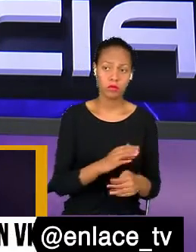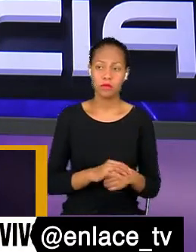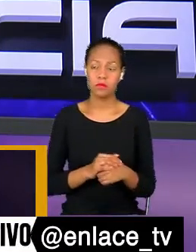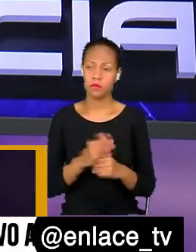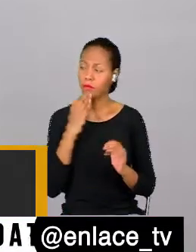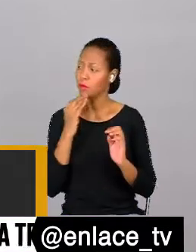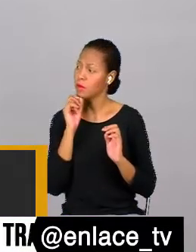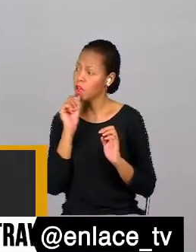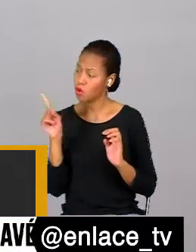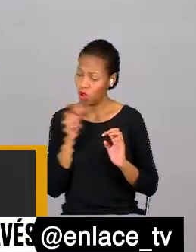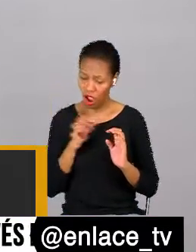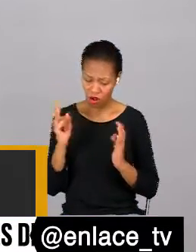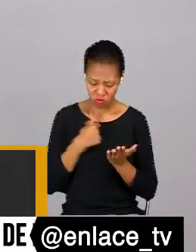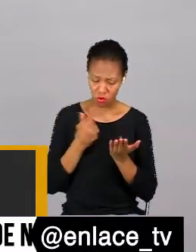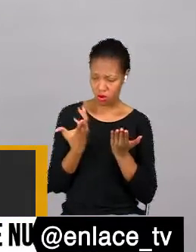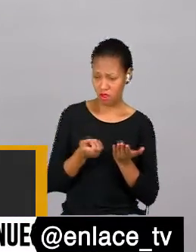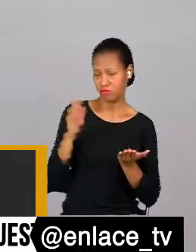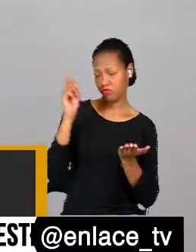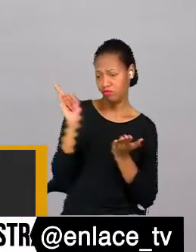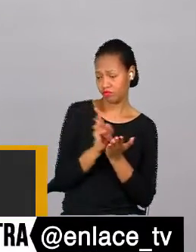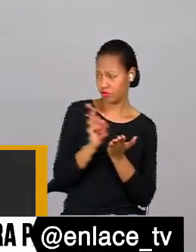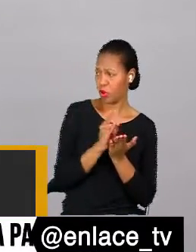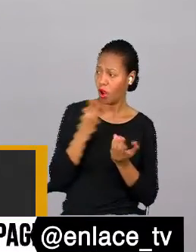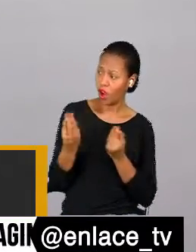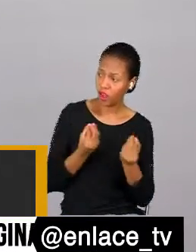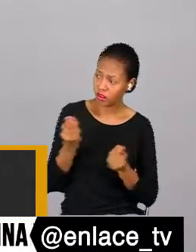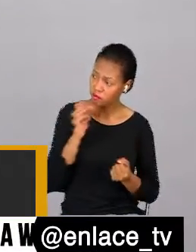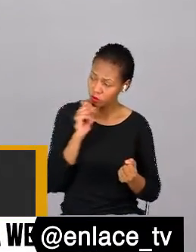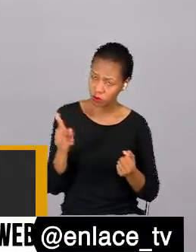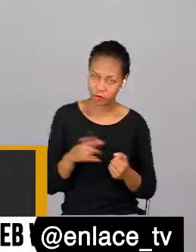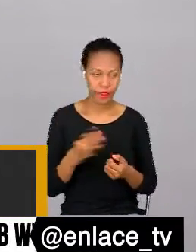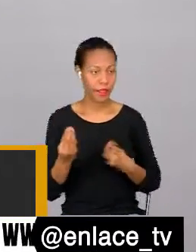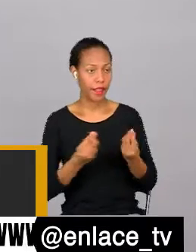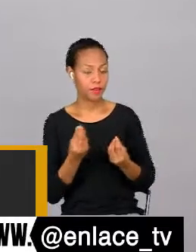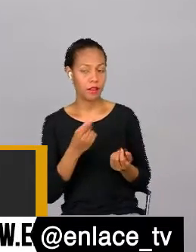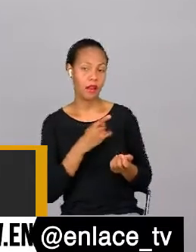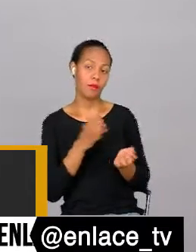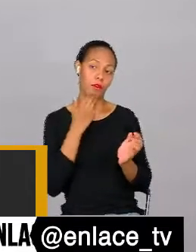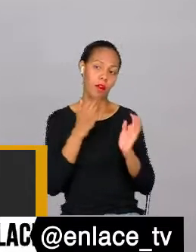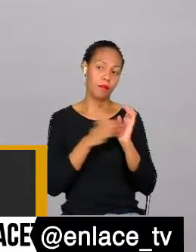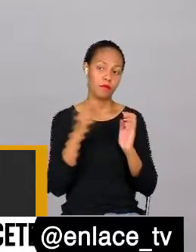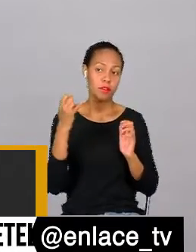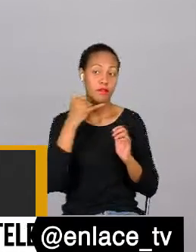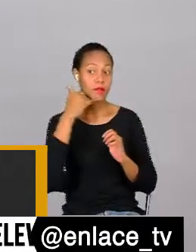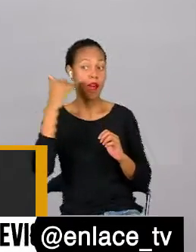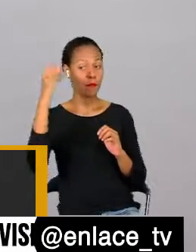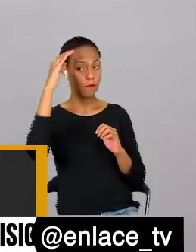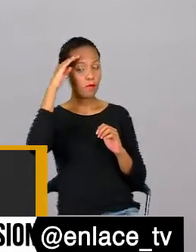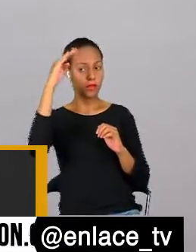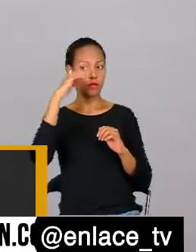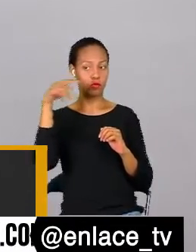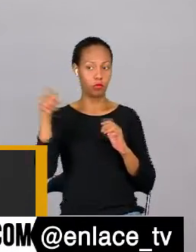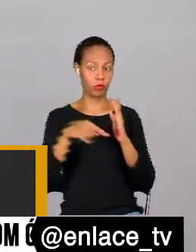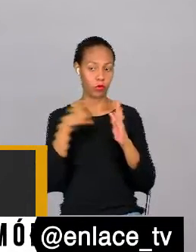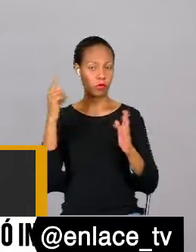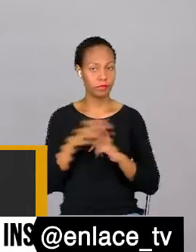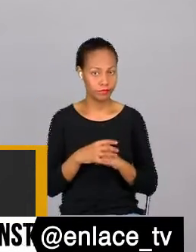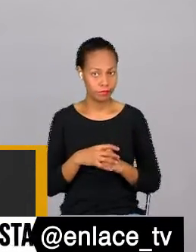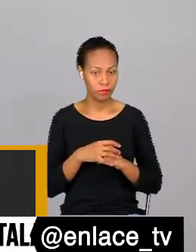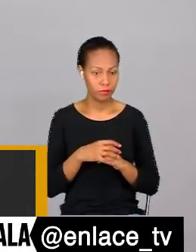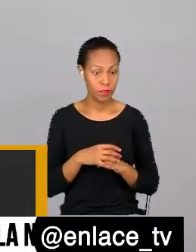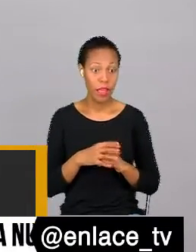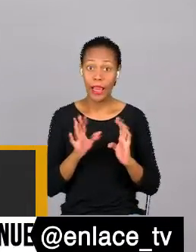Bueno, inicialmente es comunicarse con la Policía Nacional, con el Grupo de Prevención y Educación Ciudadana. Allí